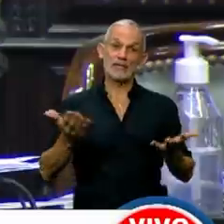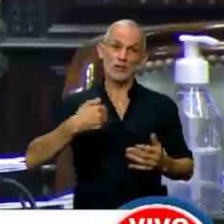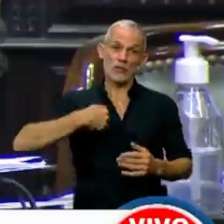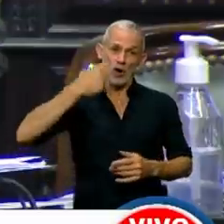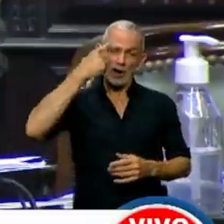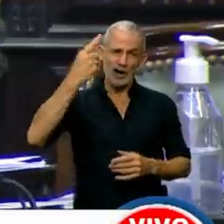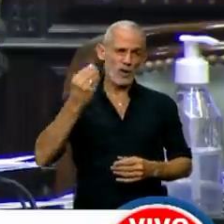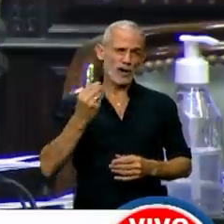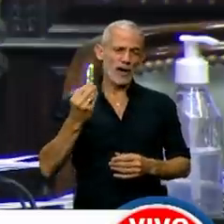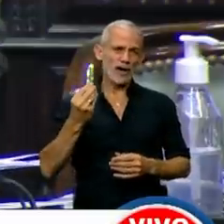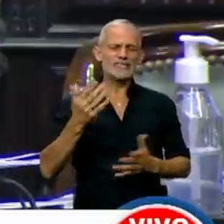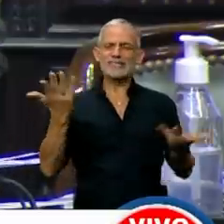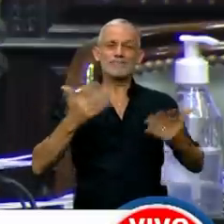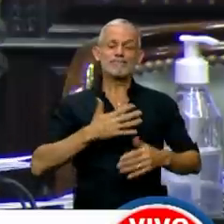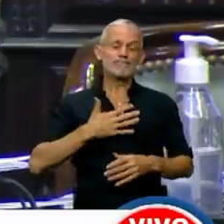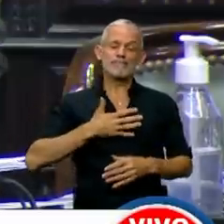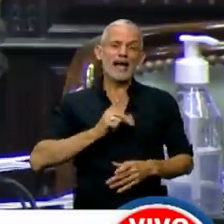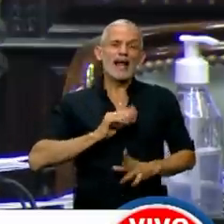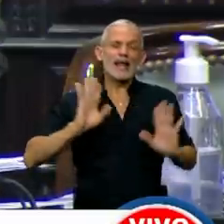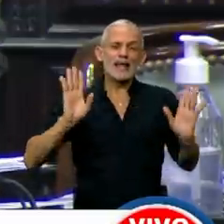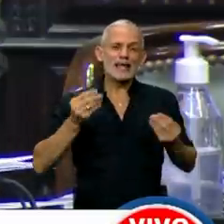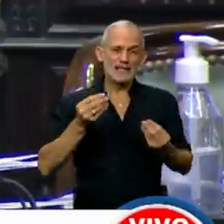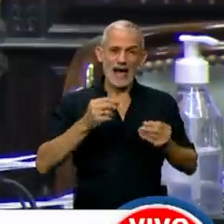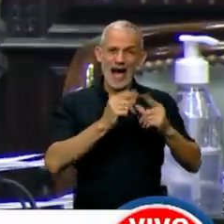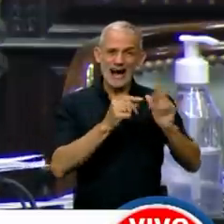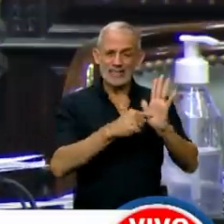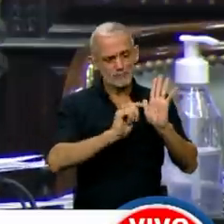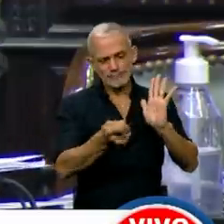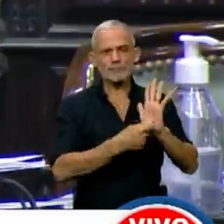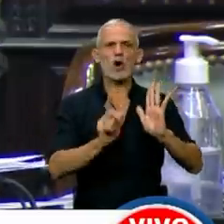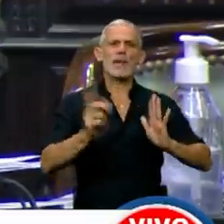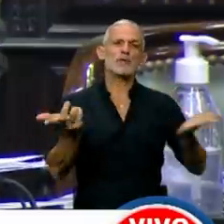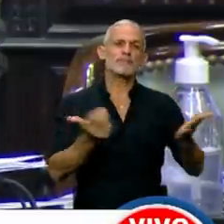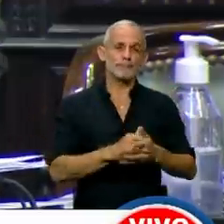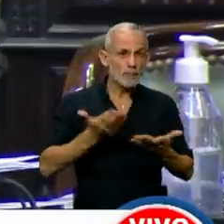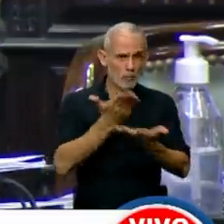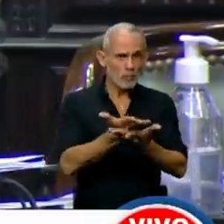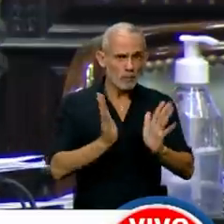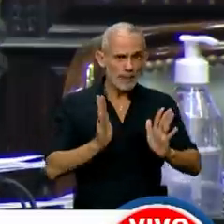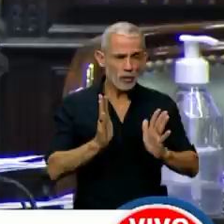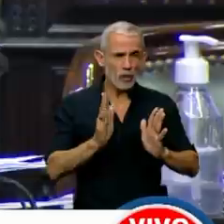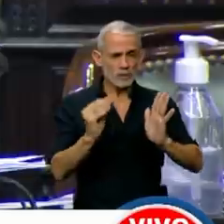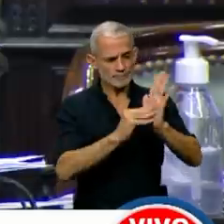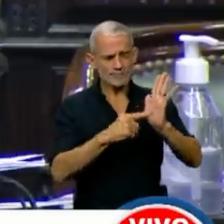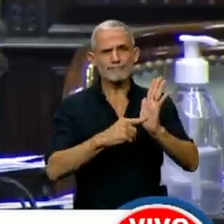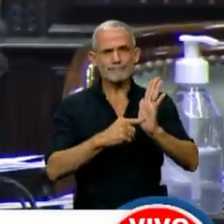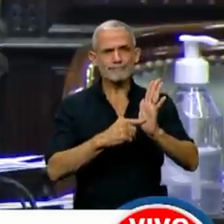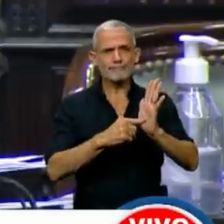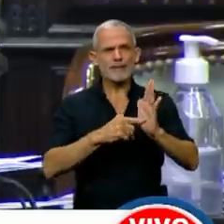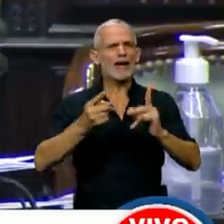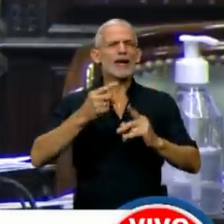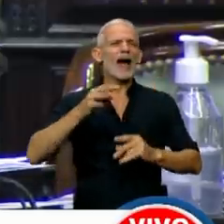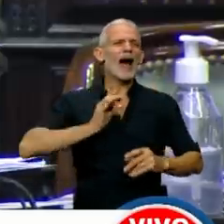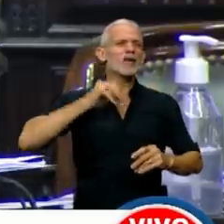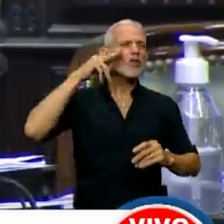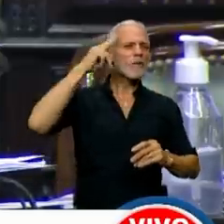creo también que lamento que este artículo no haya sido modificado más allá del planteo y dejar claro también que